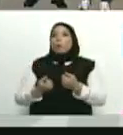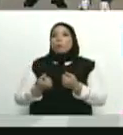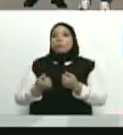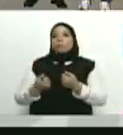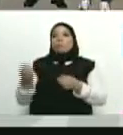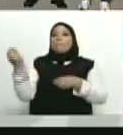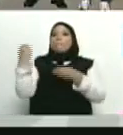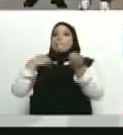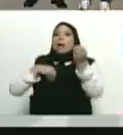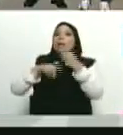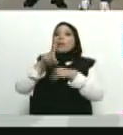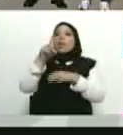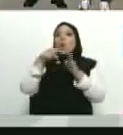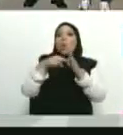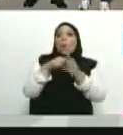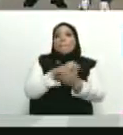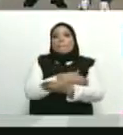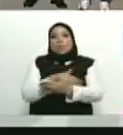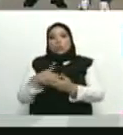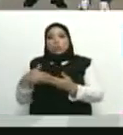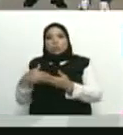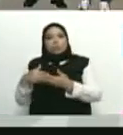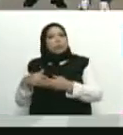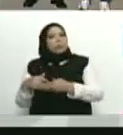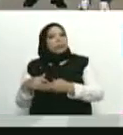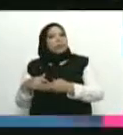de 1 millón, ¿qué número exacto?